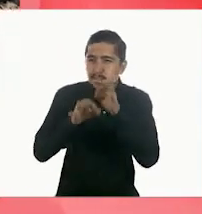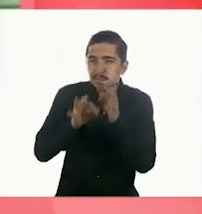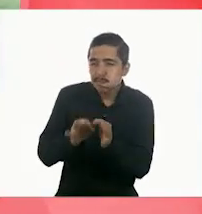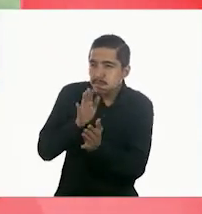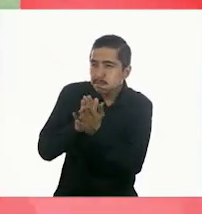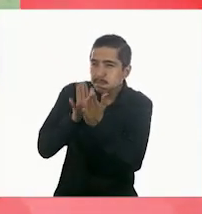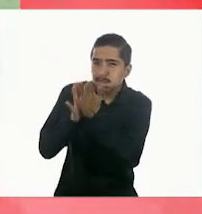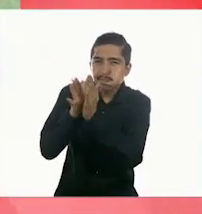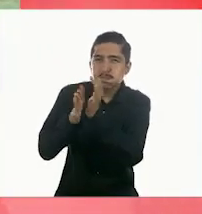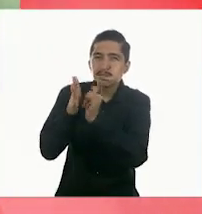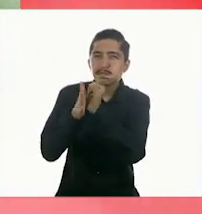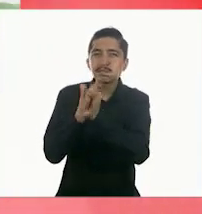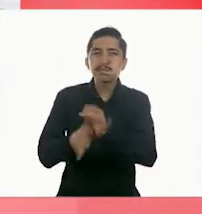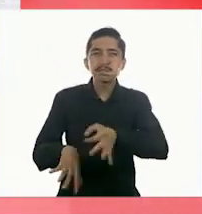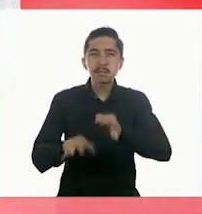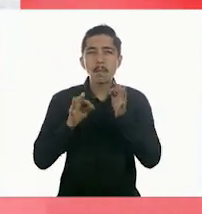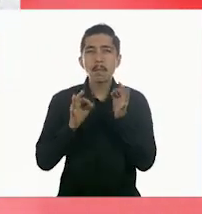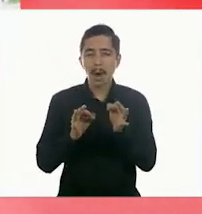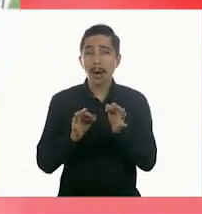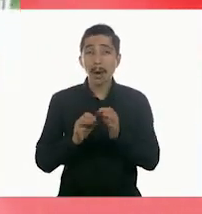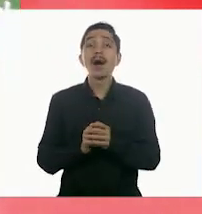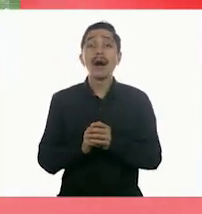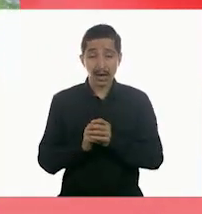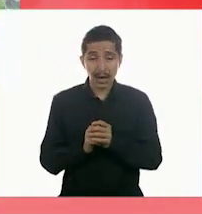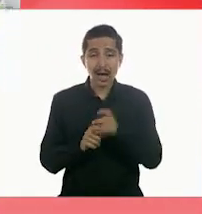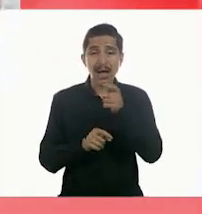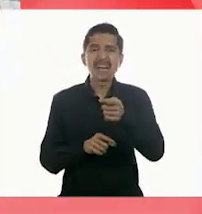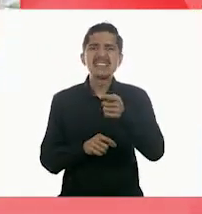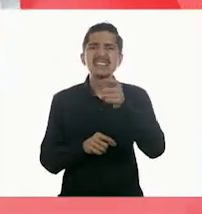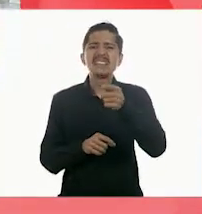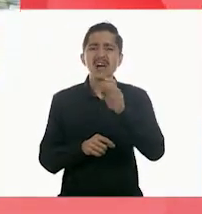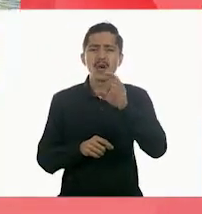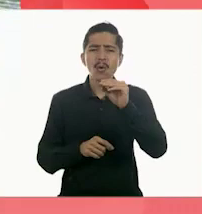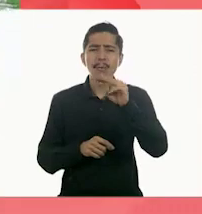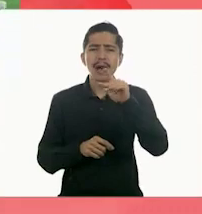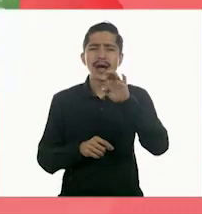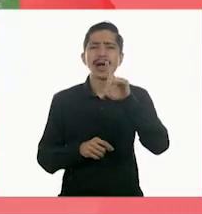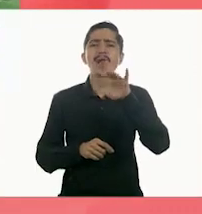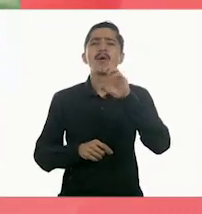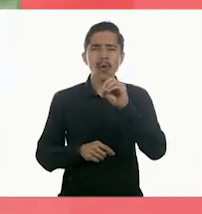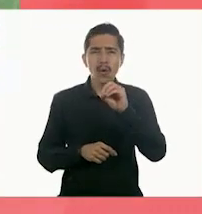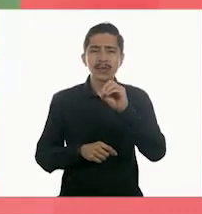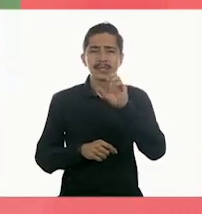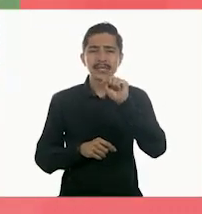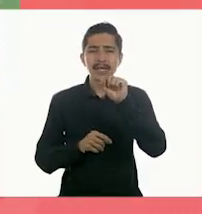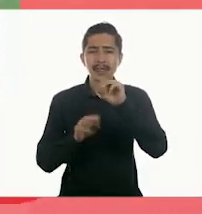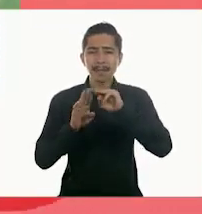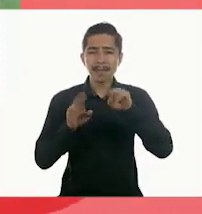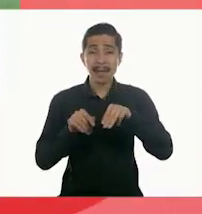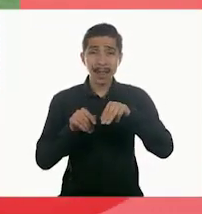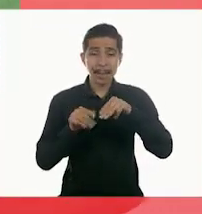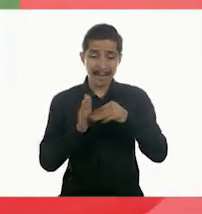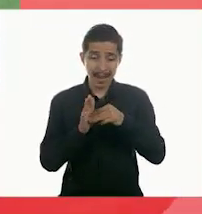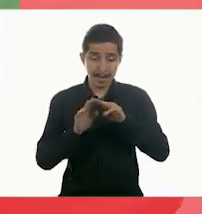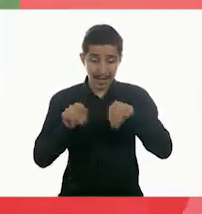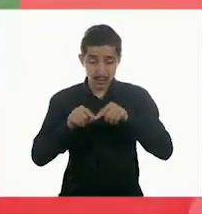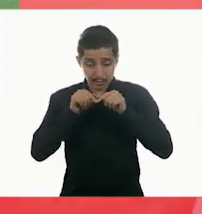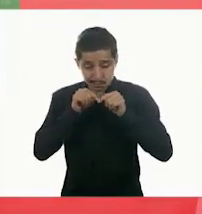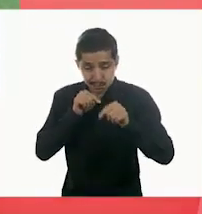de la cal de ostiones. Esto en Comalcalco, a unos 60 kilómetros de la capital de Villahermosa.